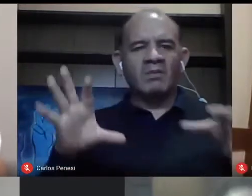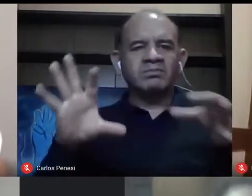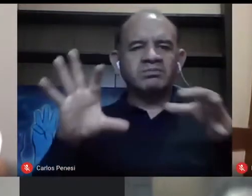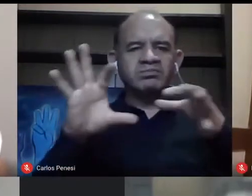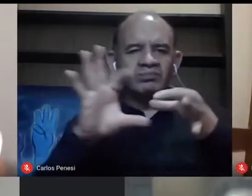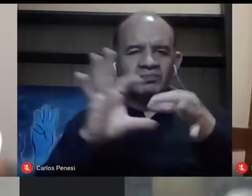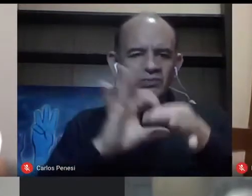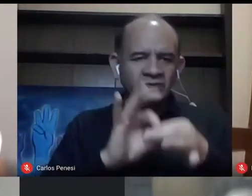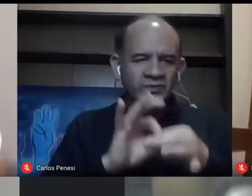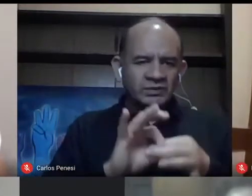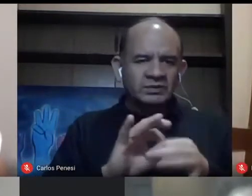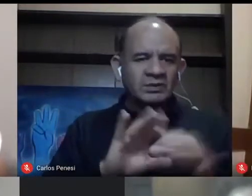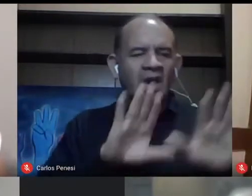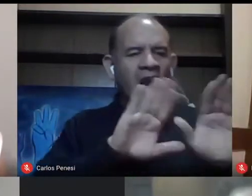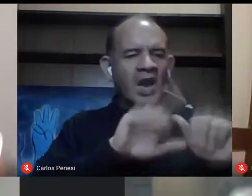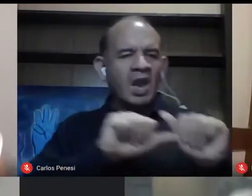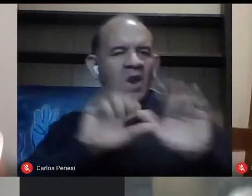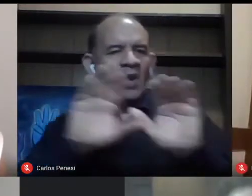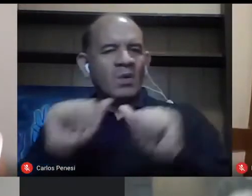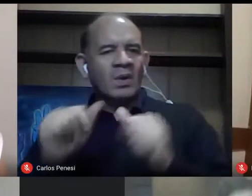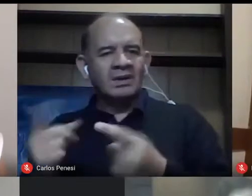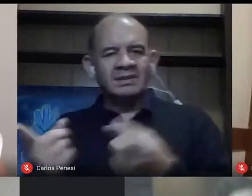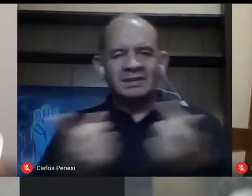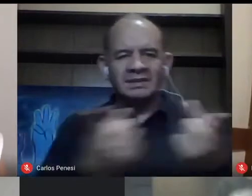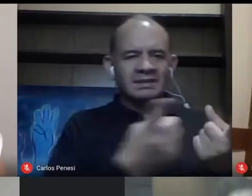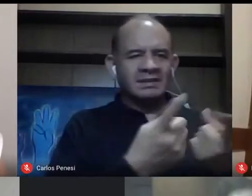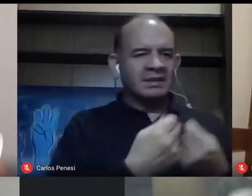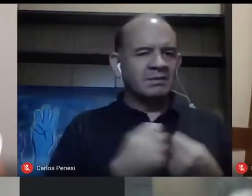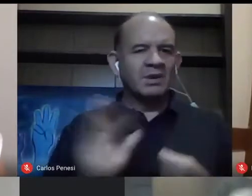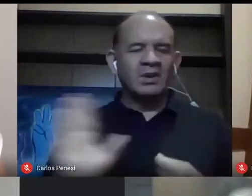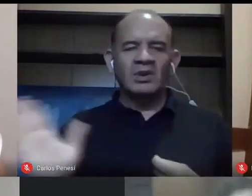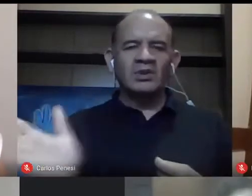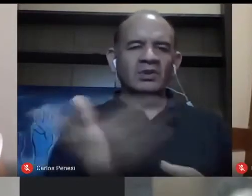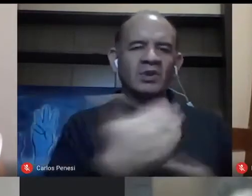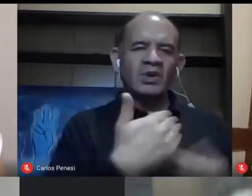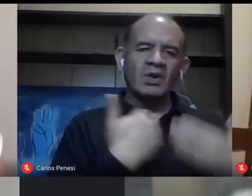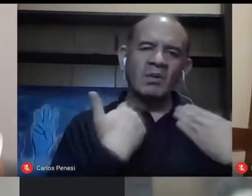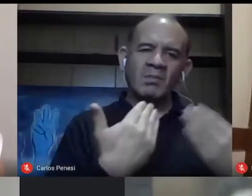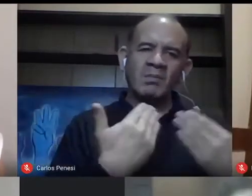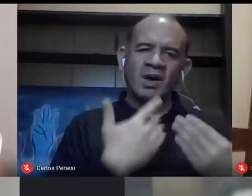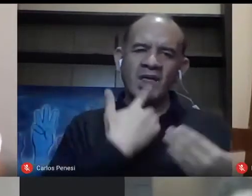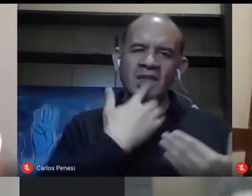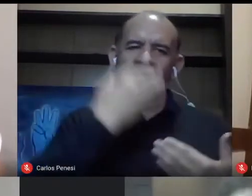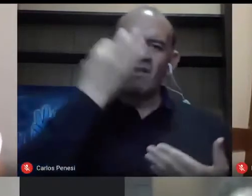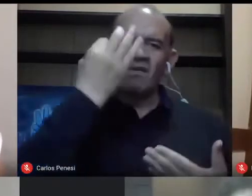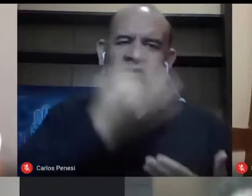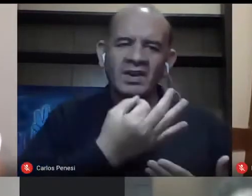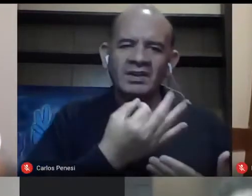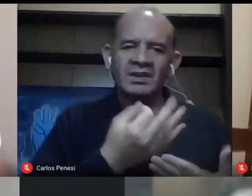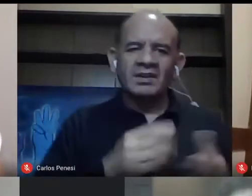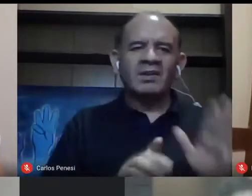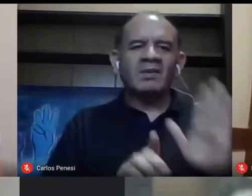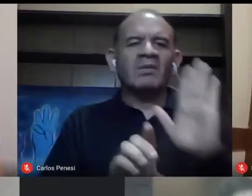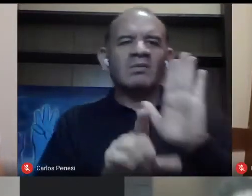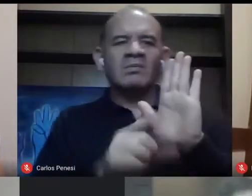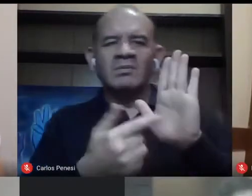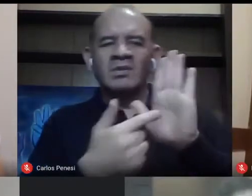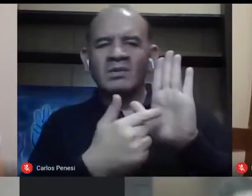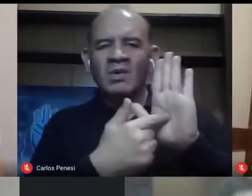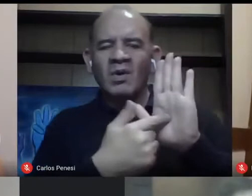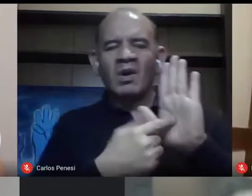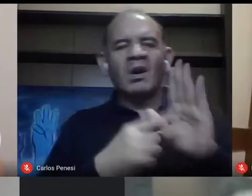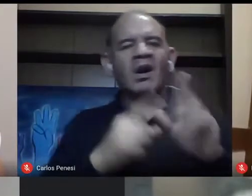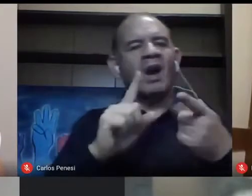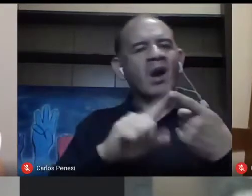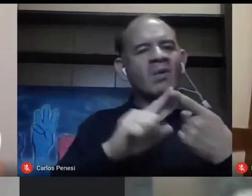es extremadamente necesarios para que también se pueda cumplir con la Convención sobre los Derechos de las Personas con